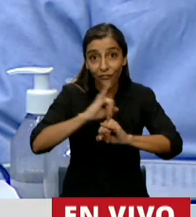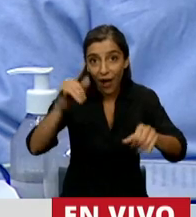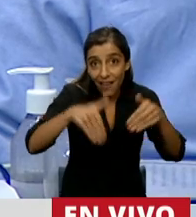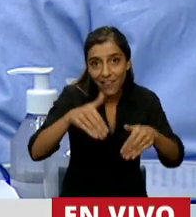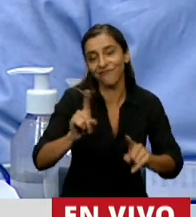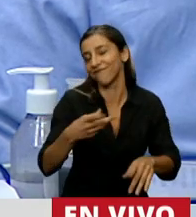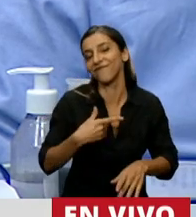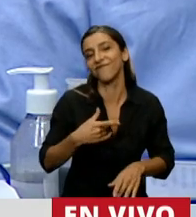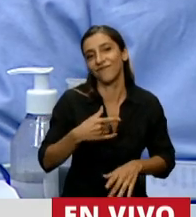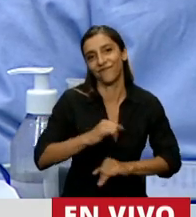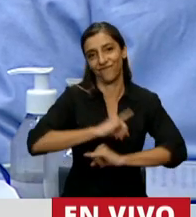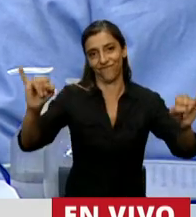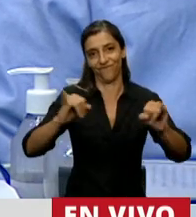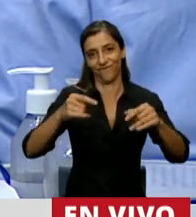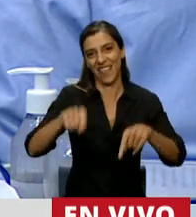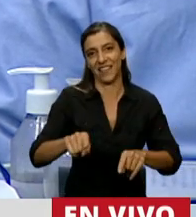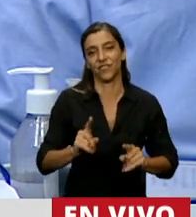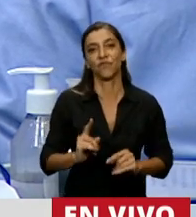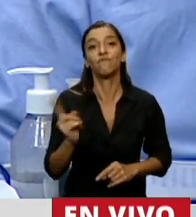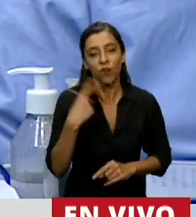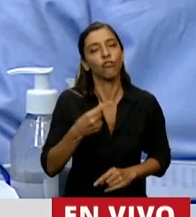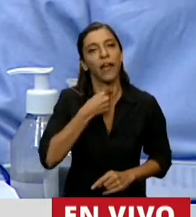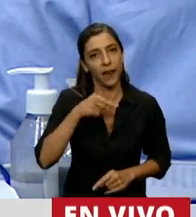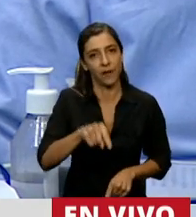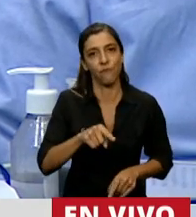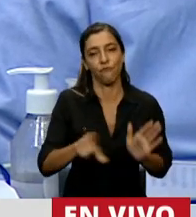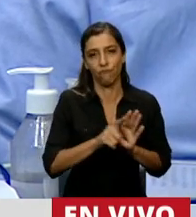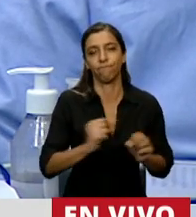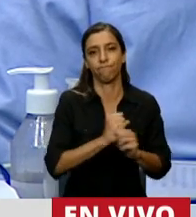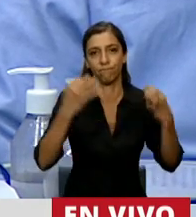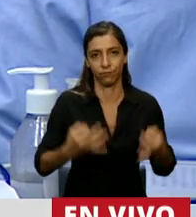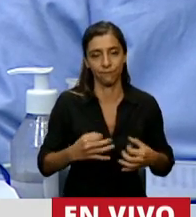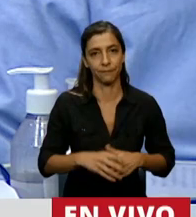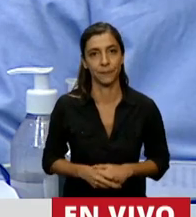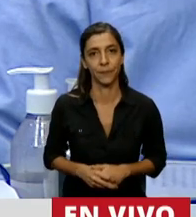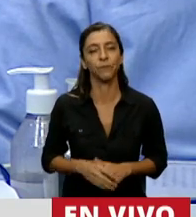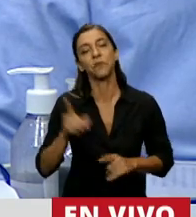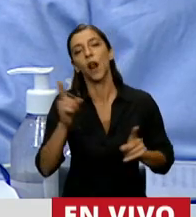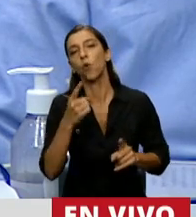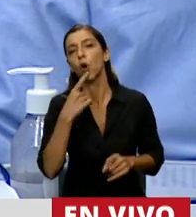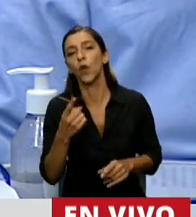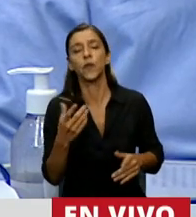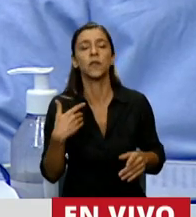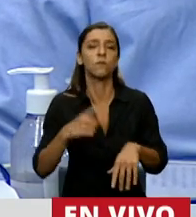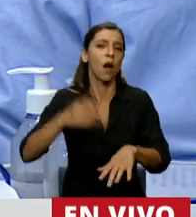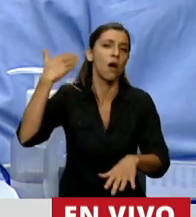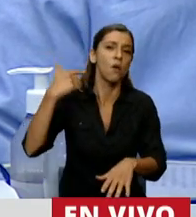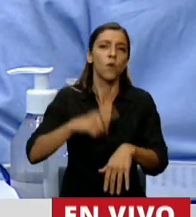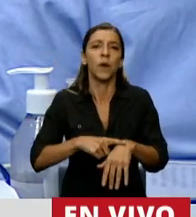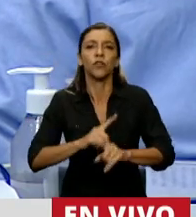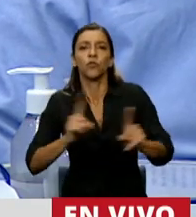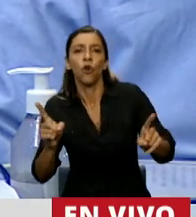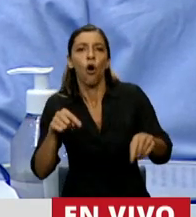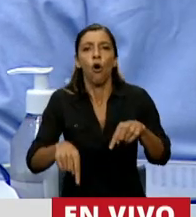que se dio acá también, la del momento, que no es el momento, que no, que ahora no, que esta no